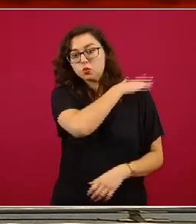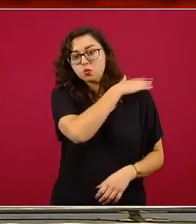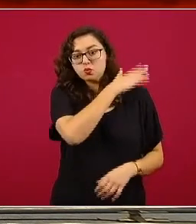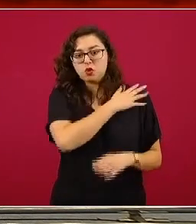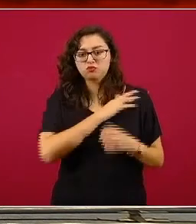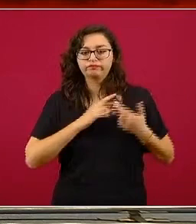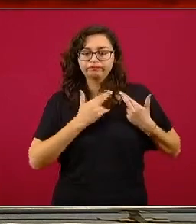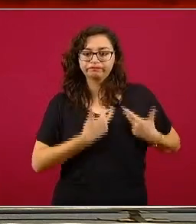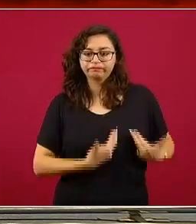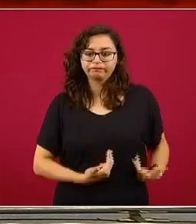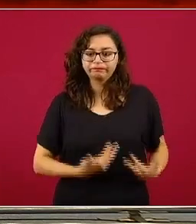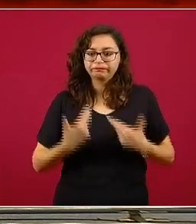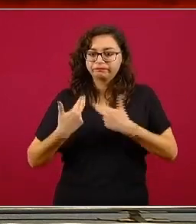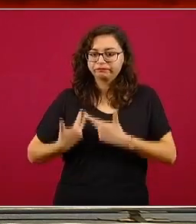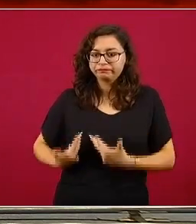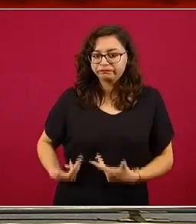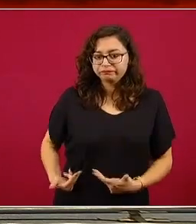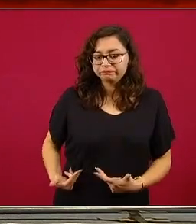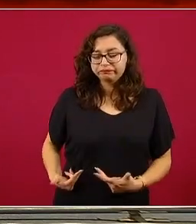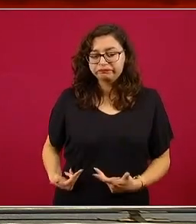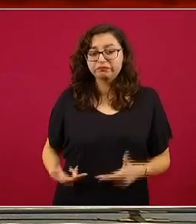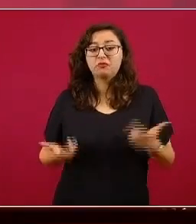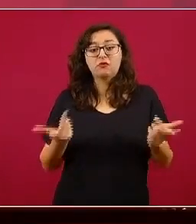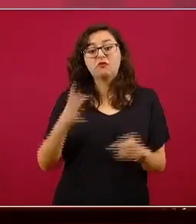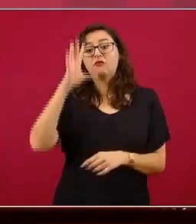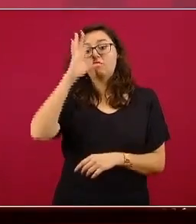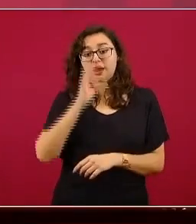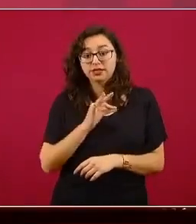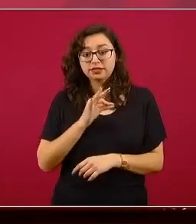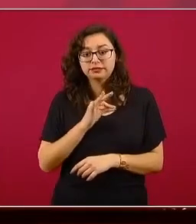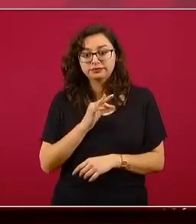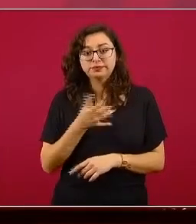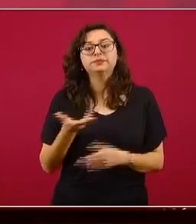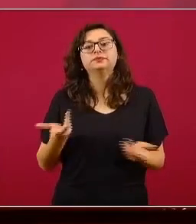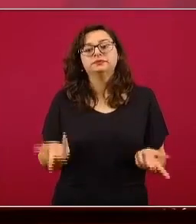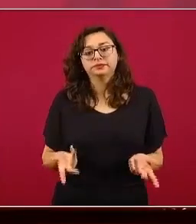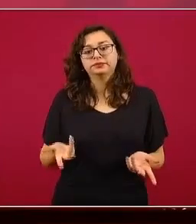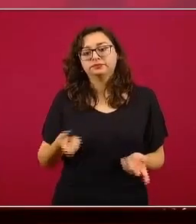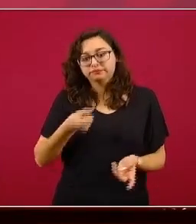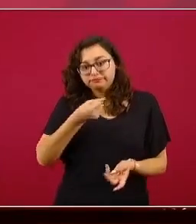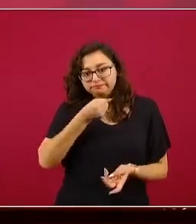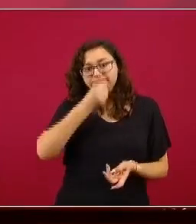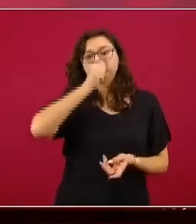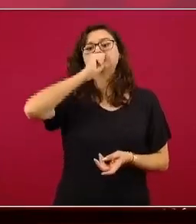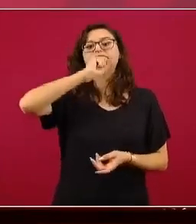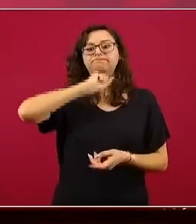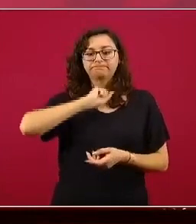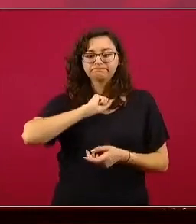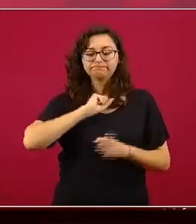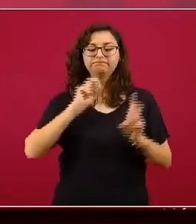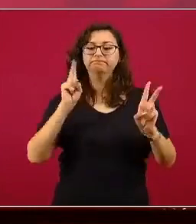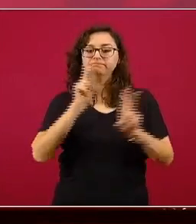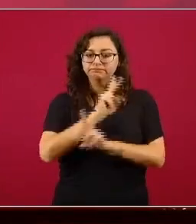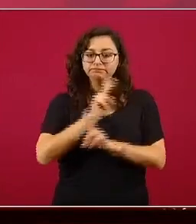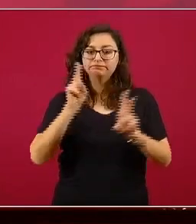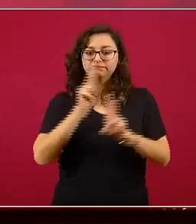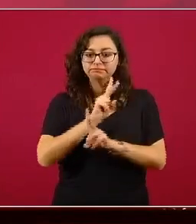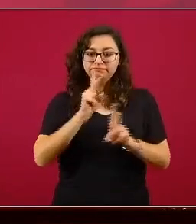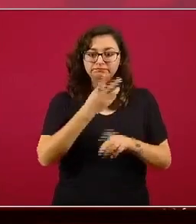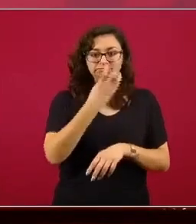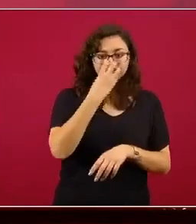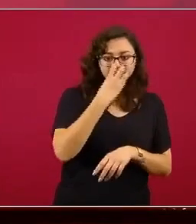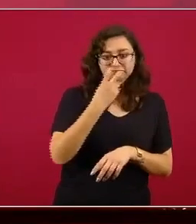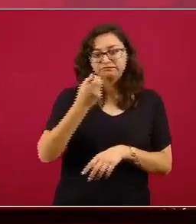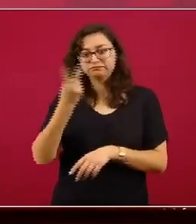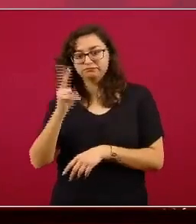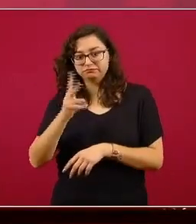pulmones. Y si se deterioran los pulmones, va a necesitar apoyo con oxígeno suplementario o con